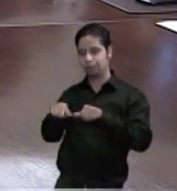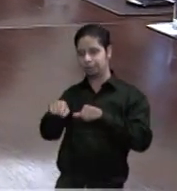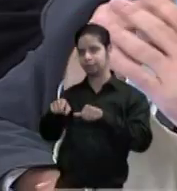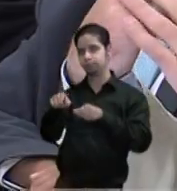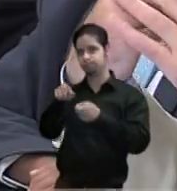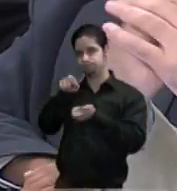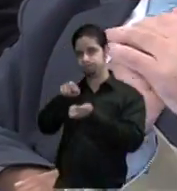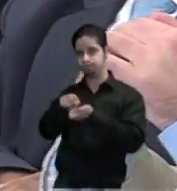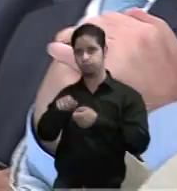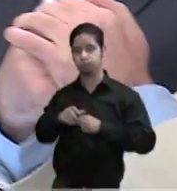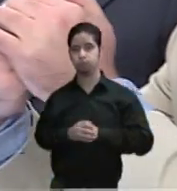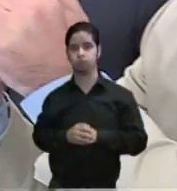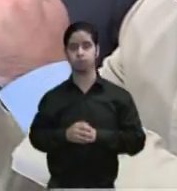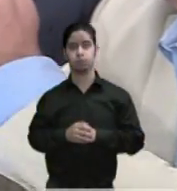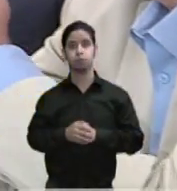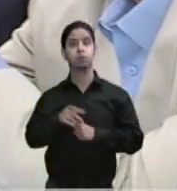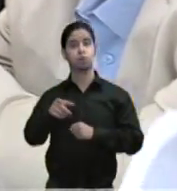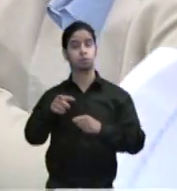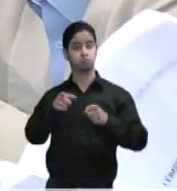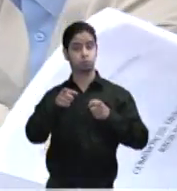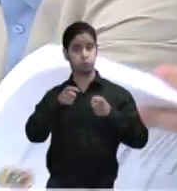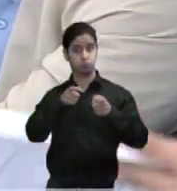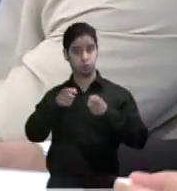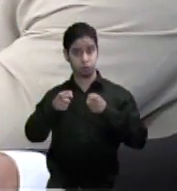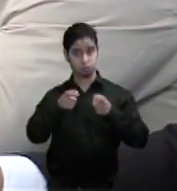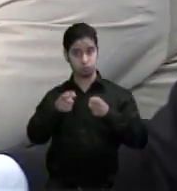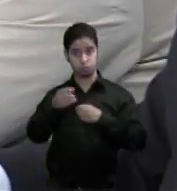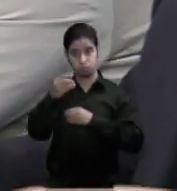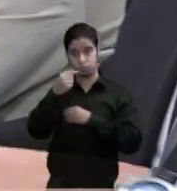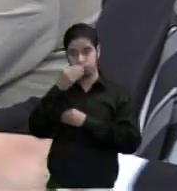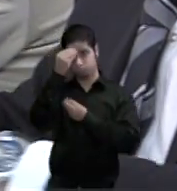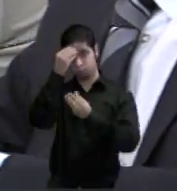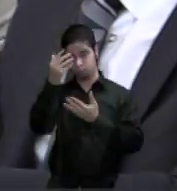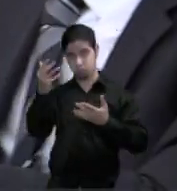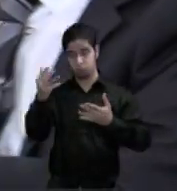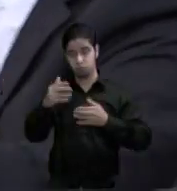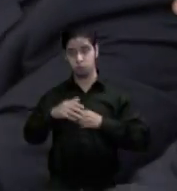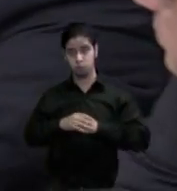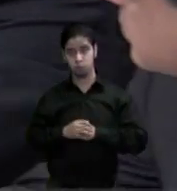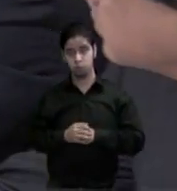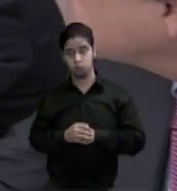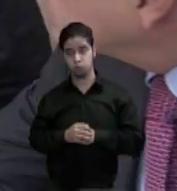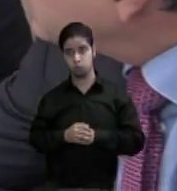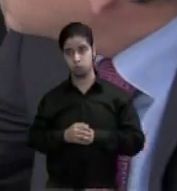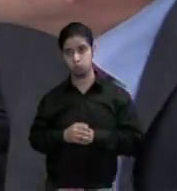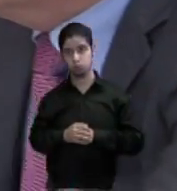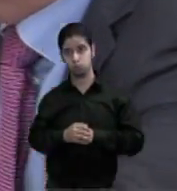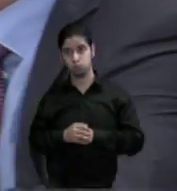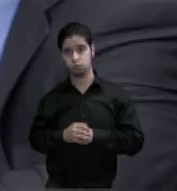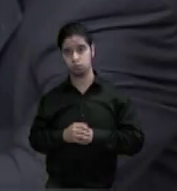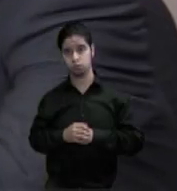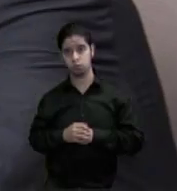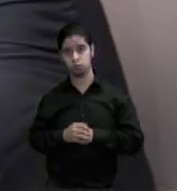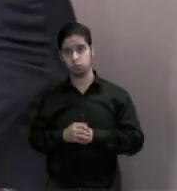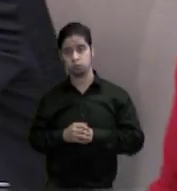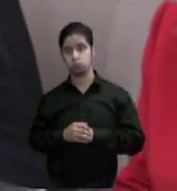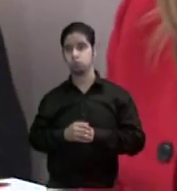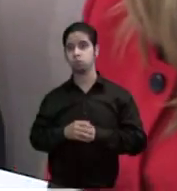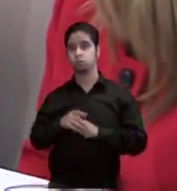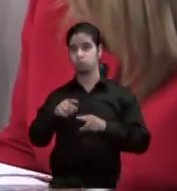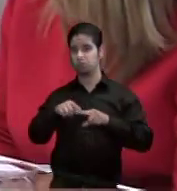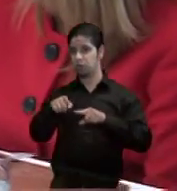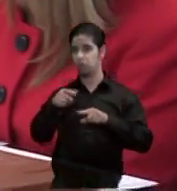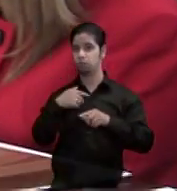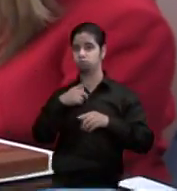ejecutivo, el secretario de Estado dijo que el enfoque se concentró en el número de agencias regionales y locales, así como la calidad del servicio a la